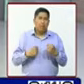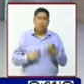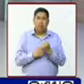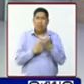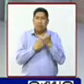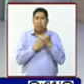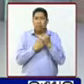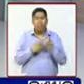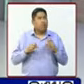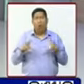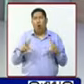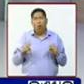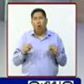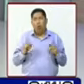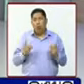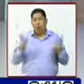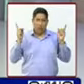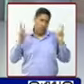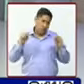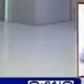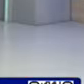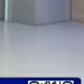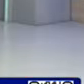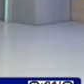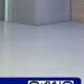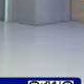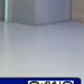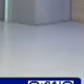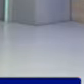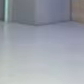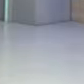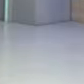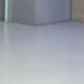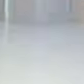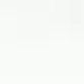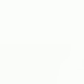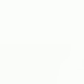coadyuvar para que no vuelva a suceder ese tipo de casos.